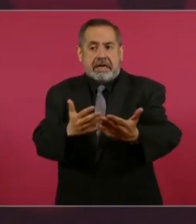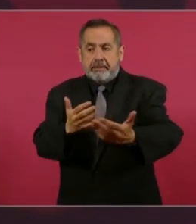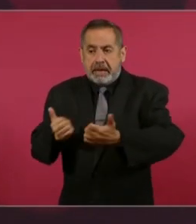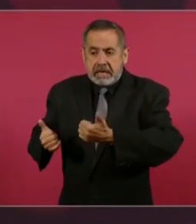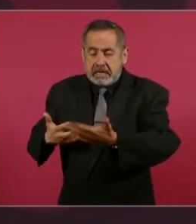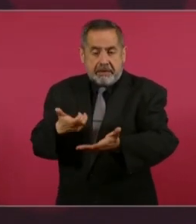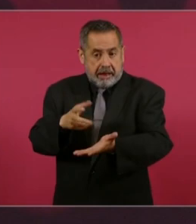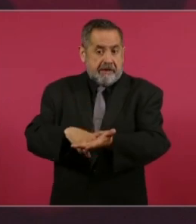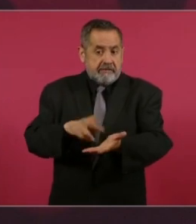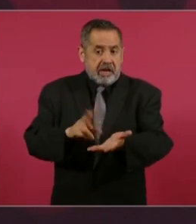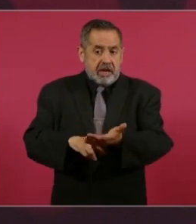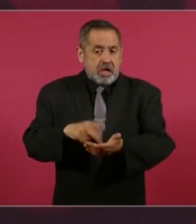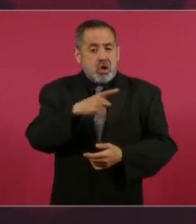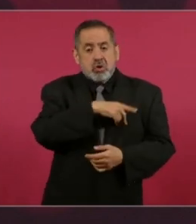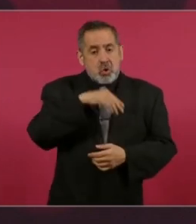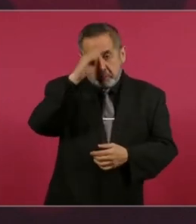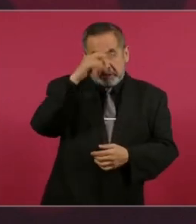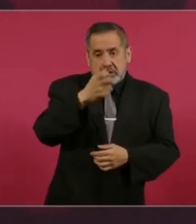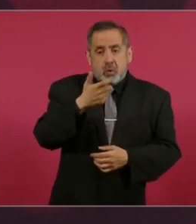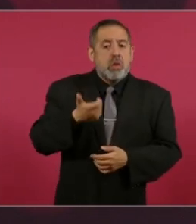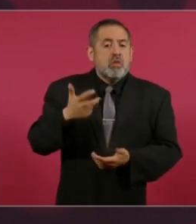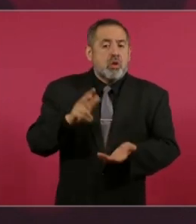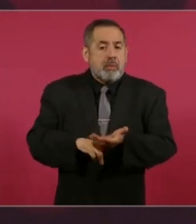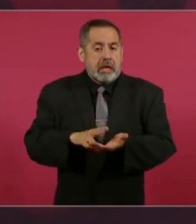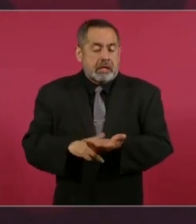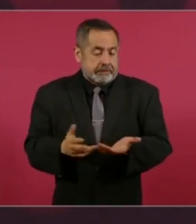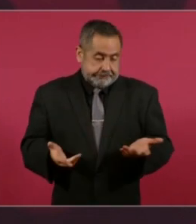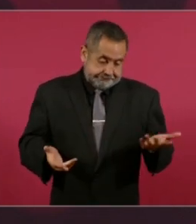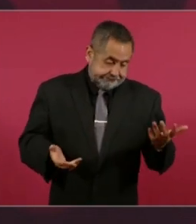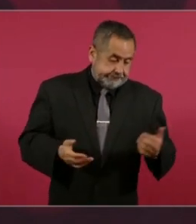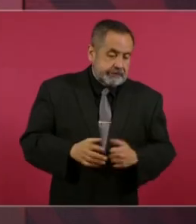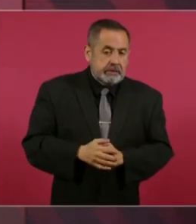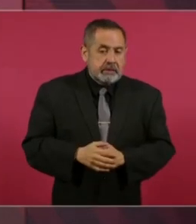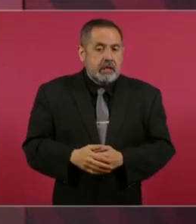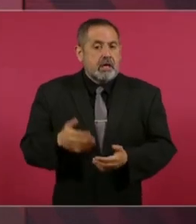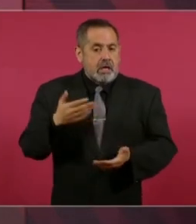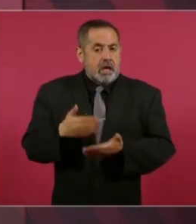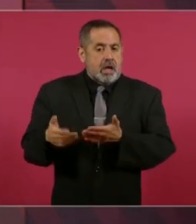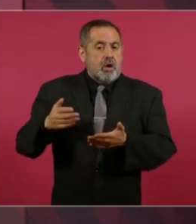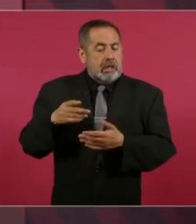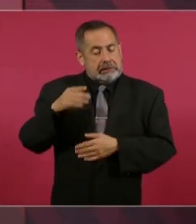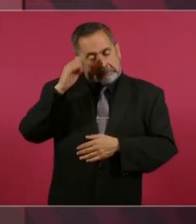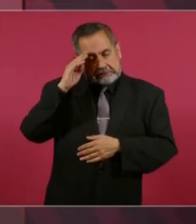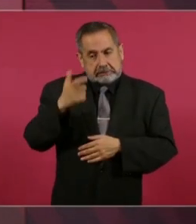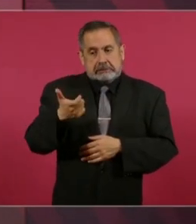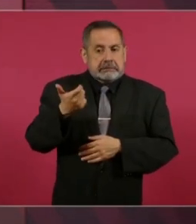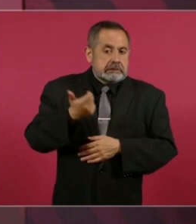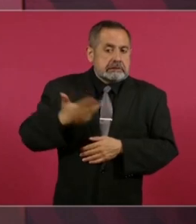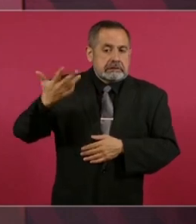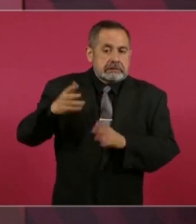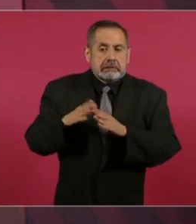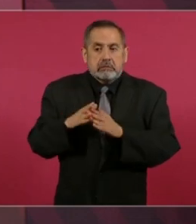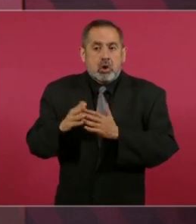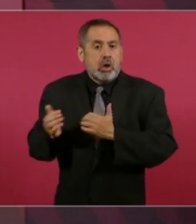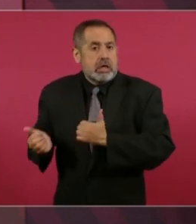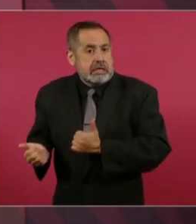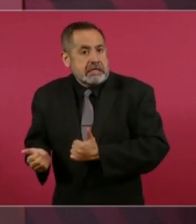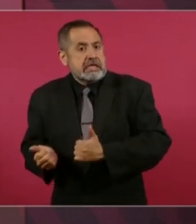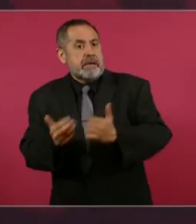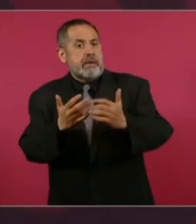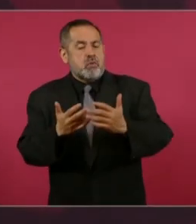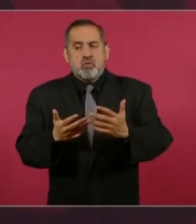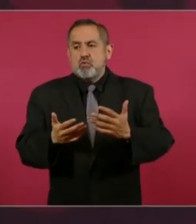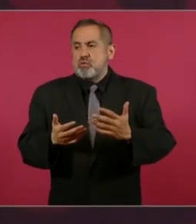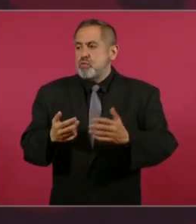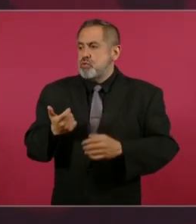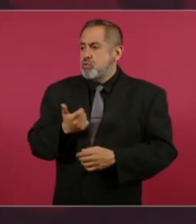nunca incluían los fletes, y ahora pues es un elemento a considerar,